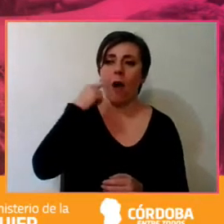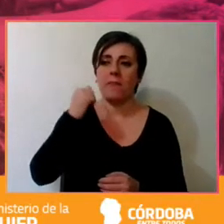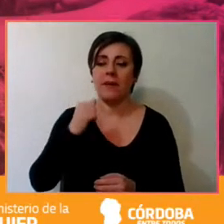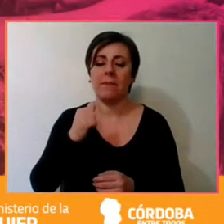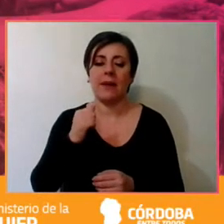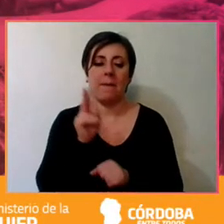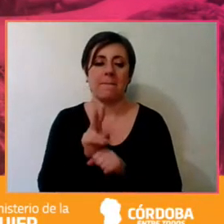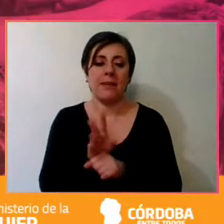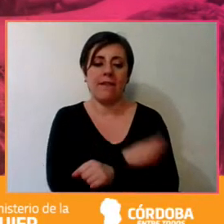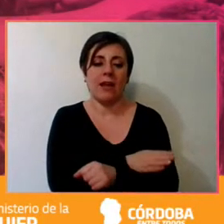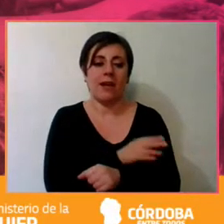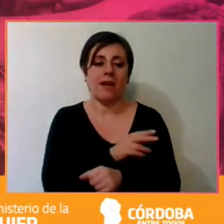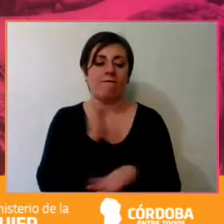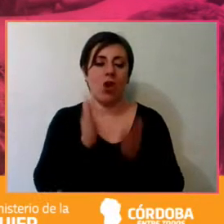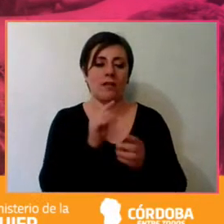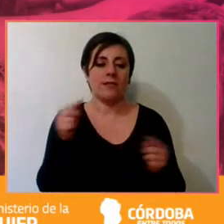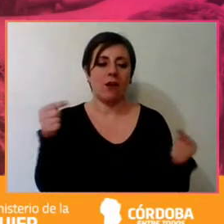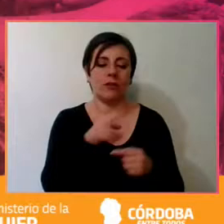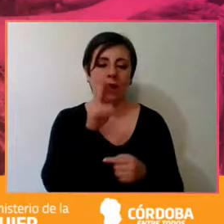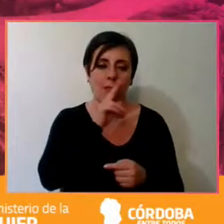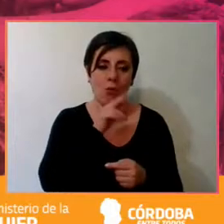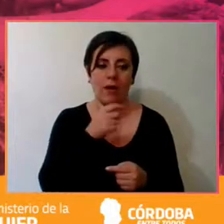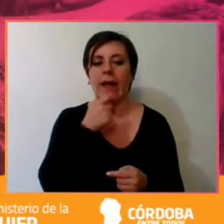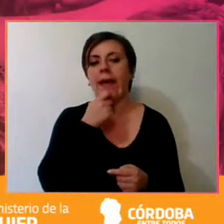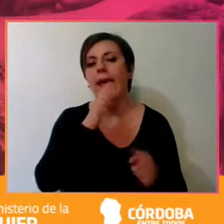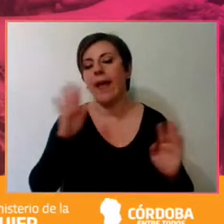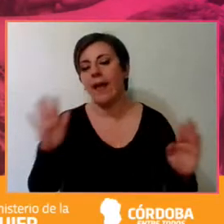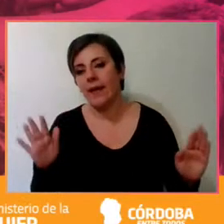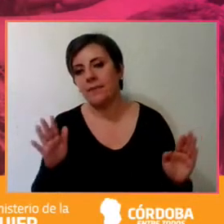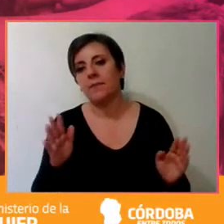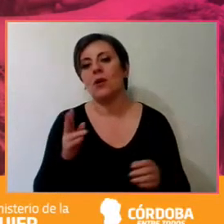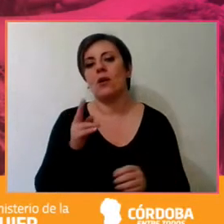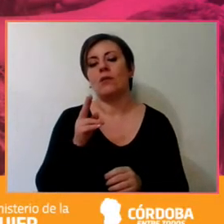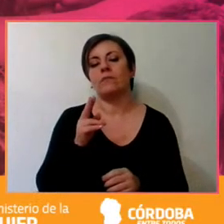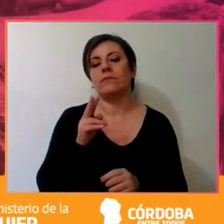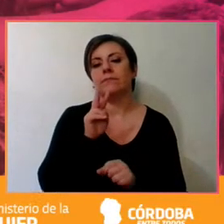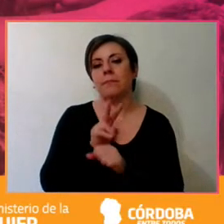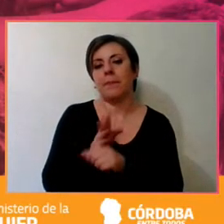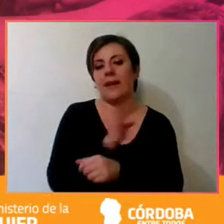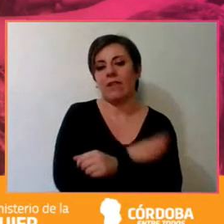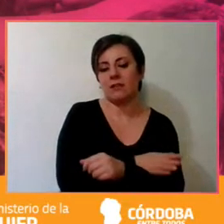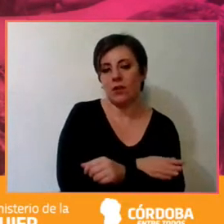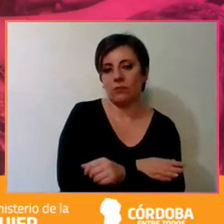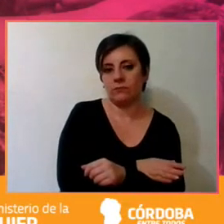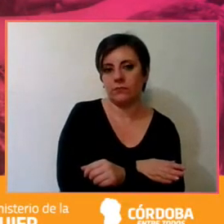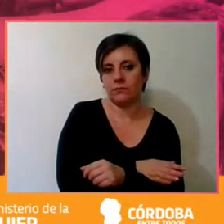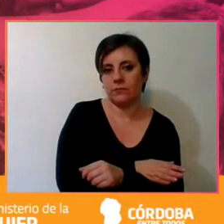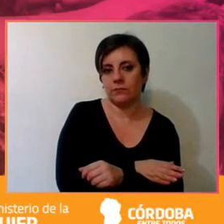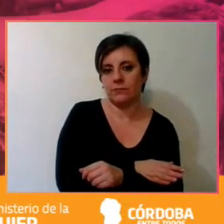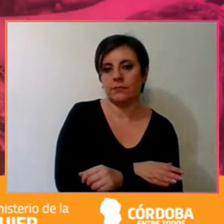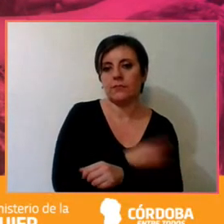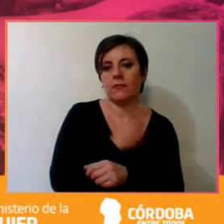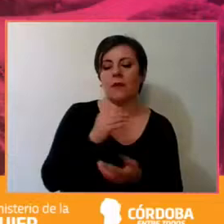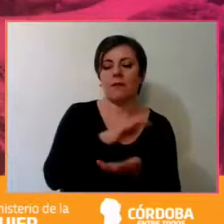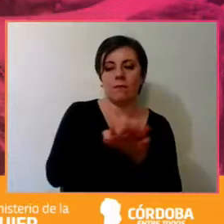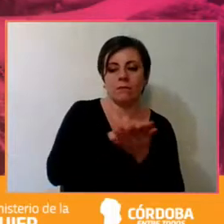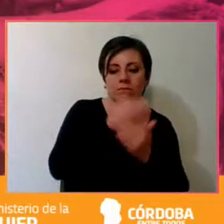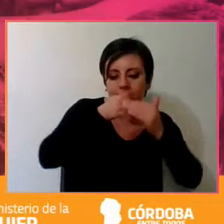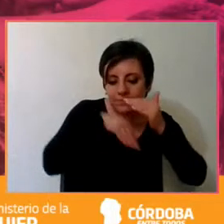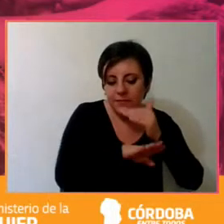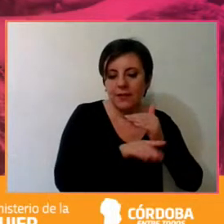mujeres. Ese es un ejemplo concreto que les doy en materia de prevención a ese nivel, a estos factores y causas subyacentes